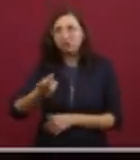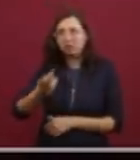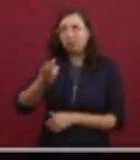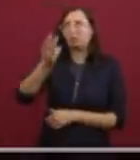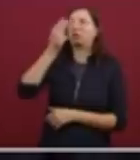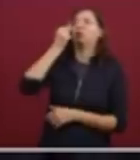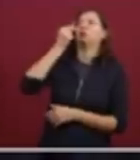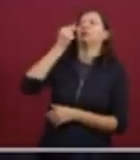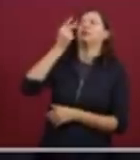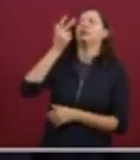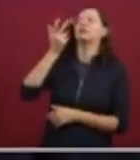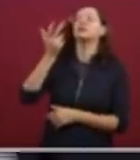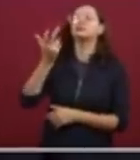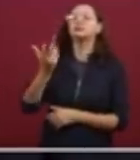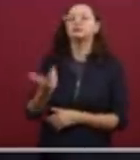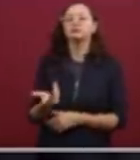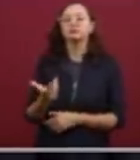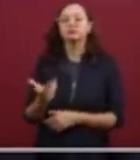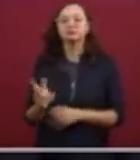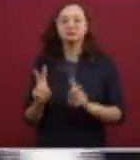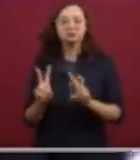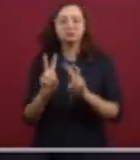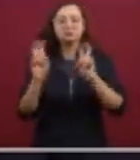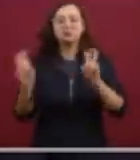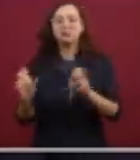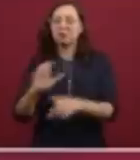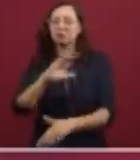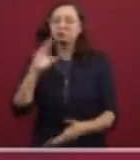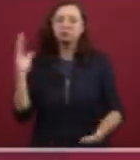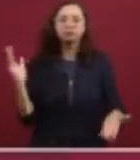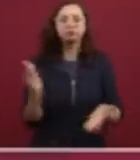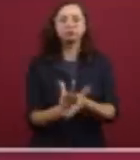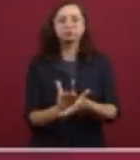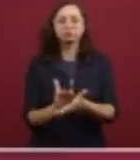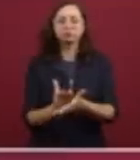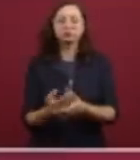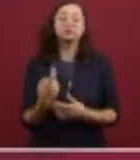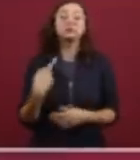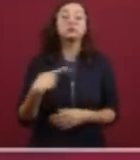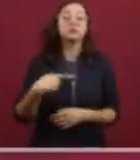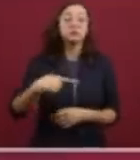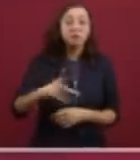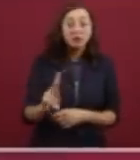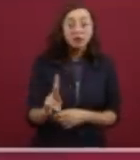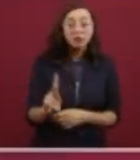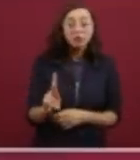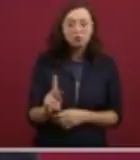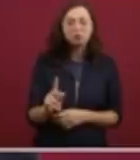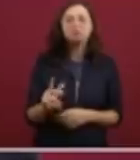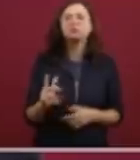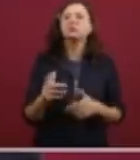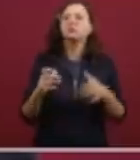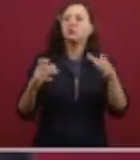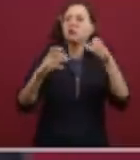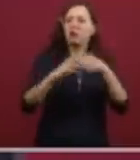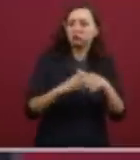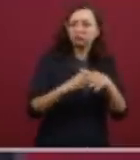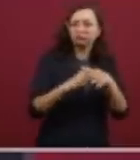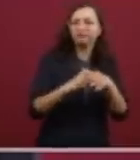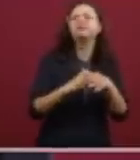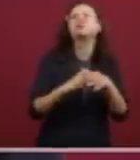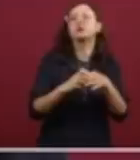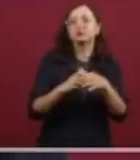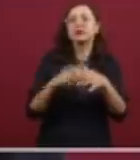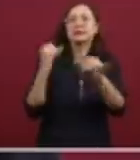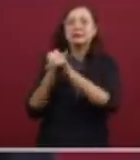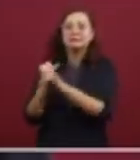dando por concluido el caso. Sin embargo, ellos acudieron a esta instancia